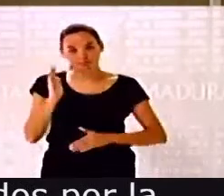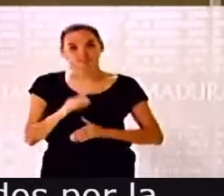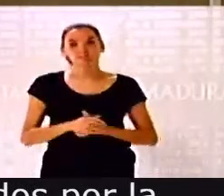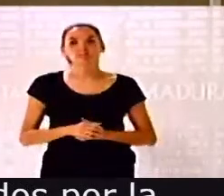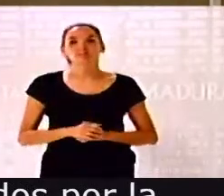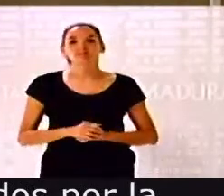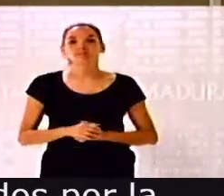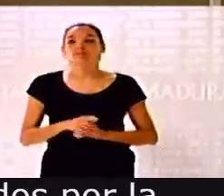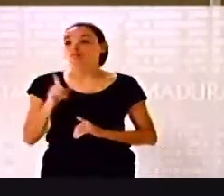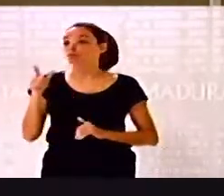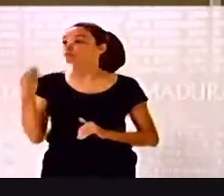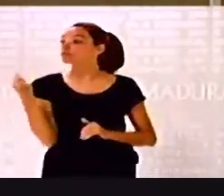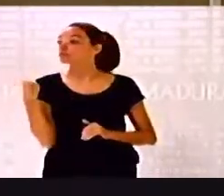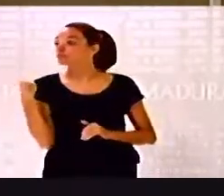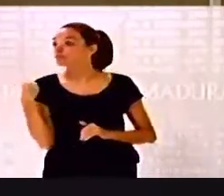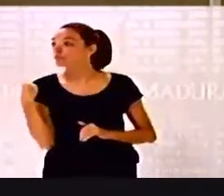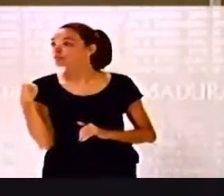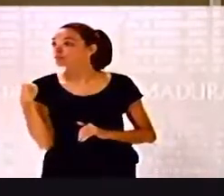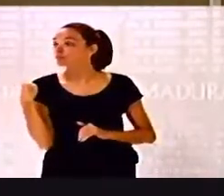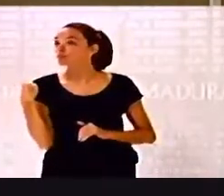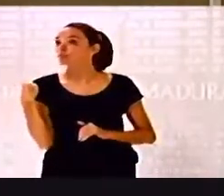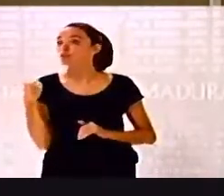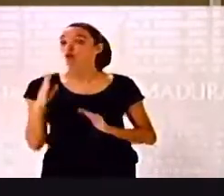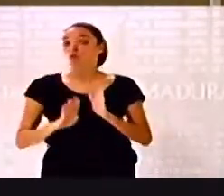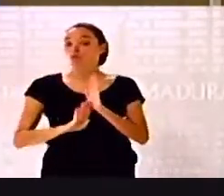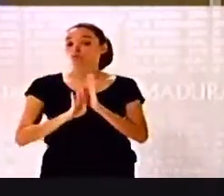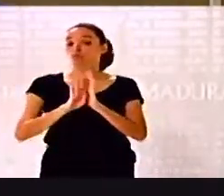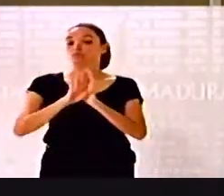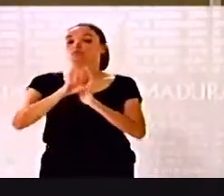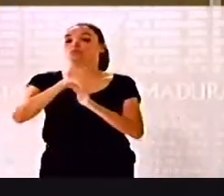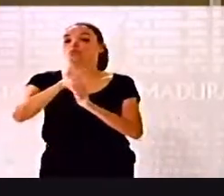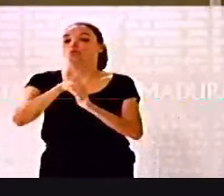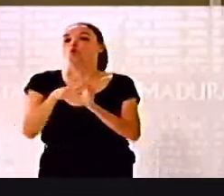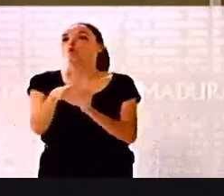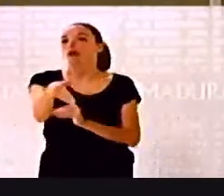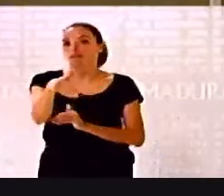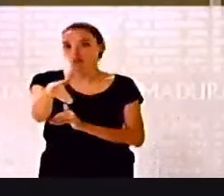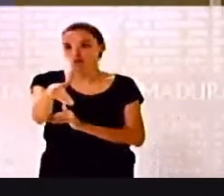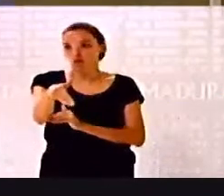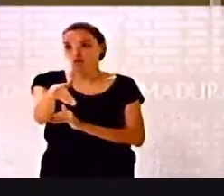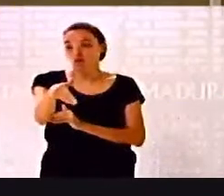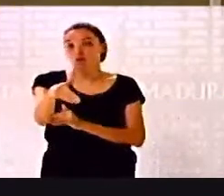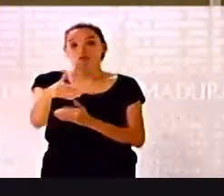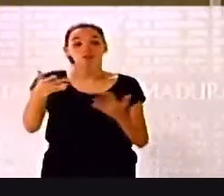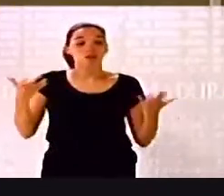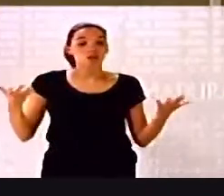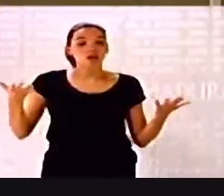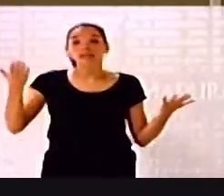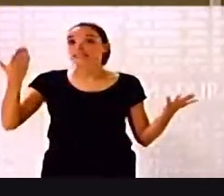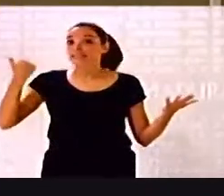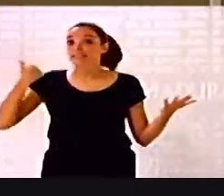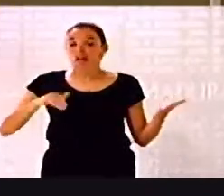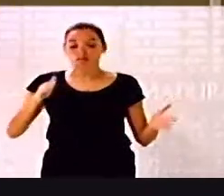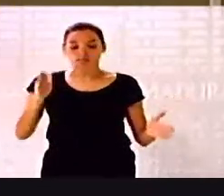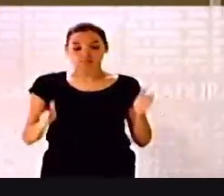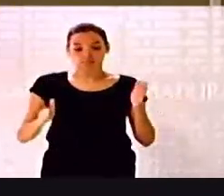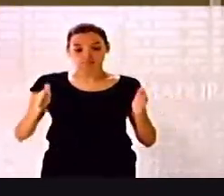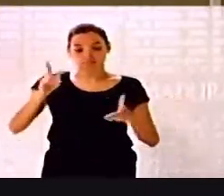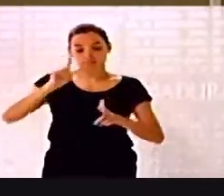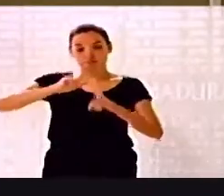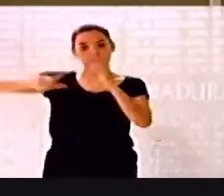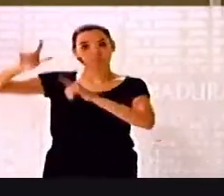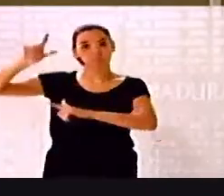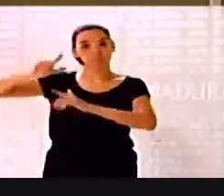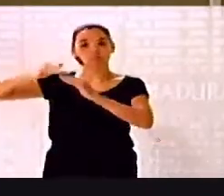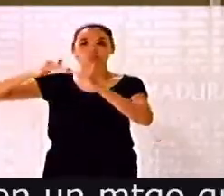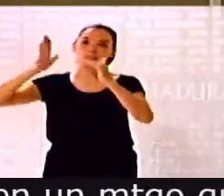Y si me preguntan, ¿cuándo espera que baje la curva? Pues espero que baje la curva cuando ya lleguemos a un momento en el que la movilidad se haya